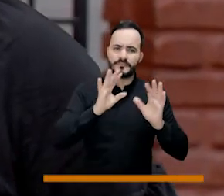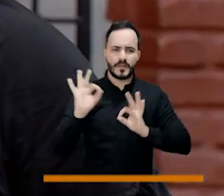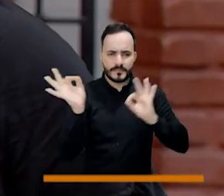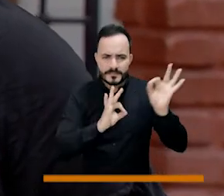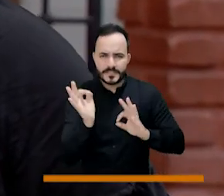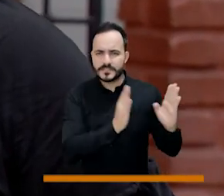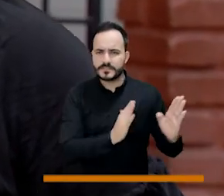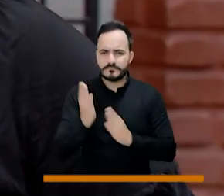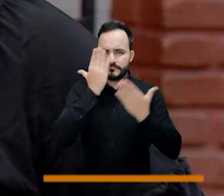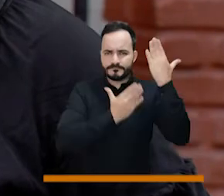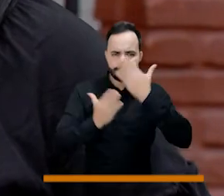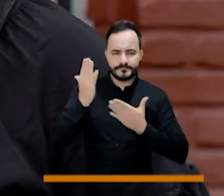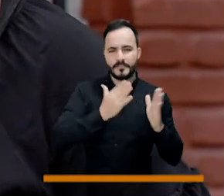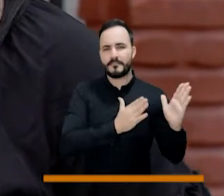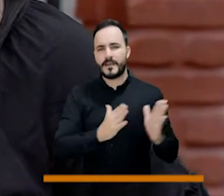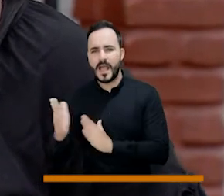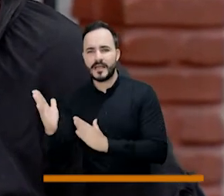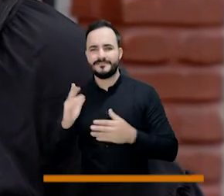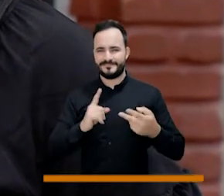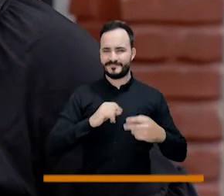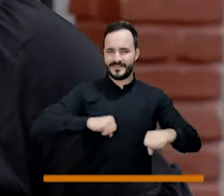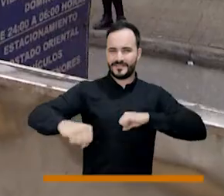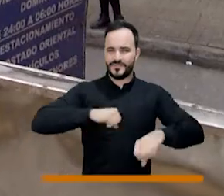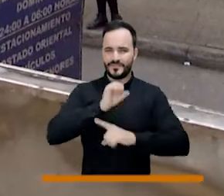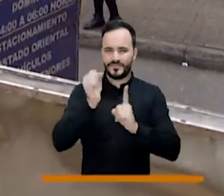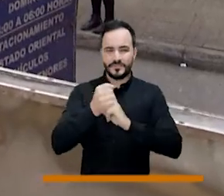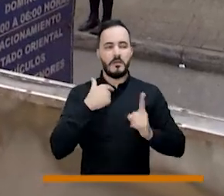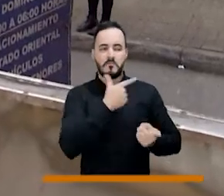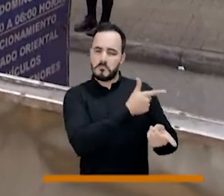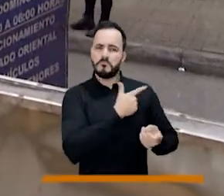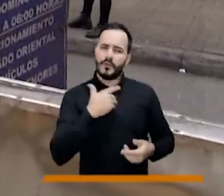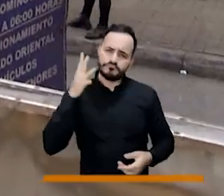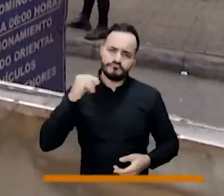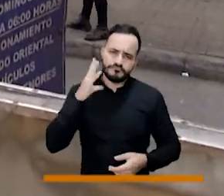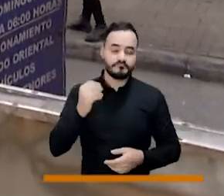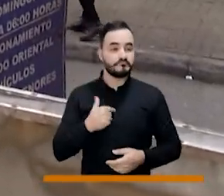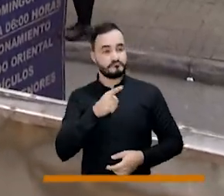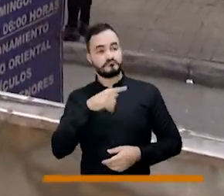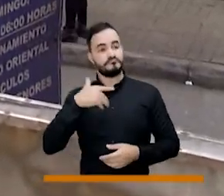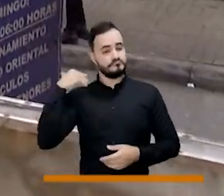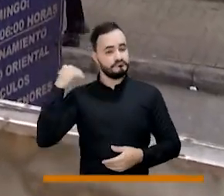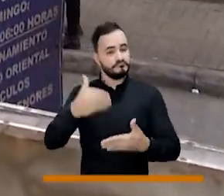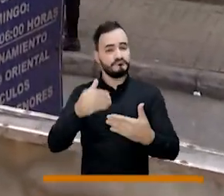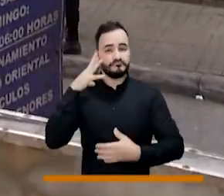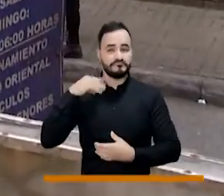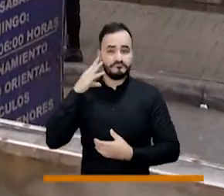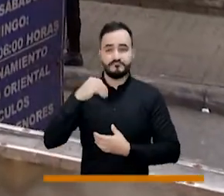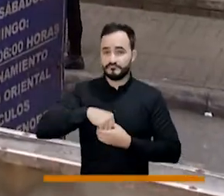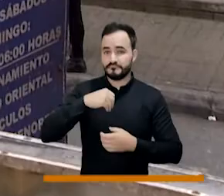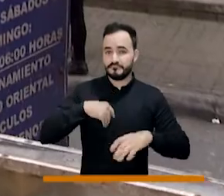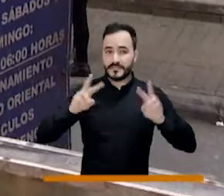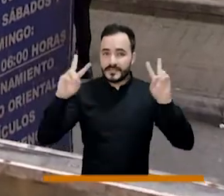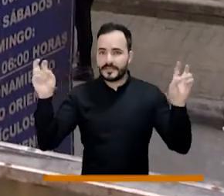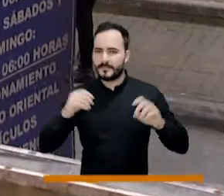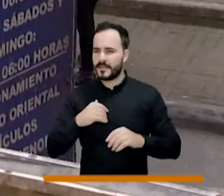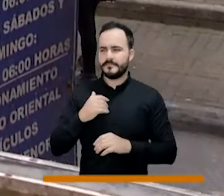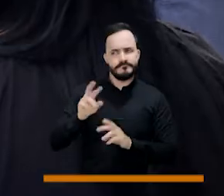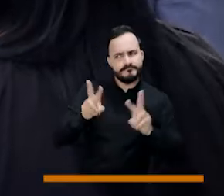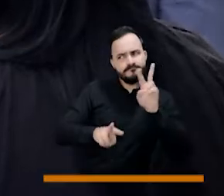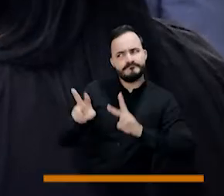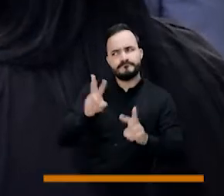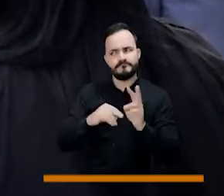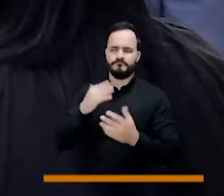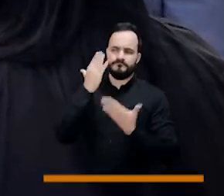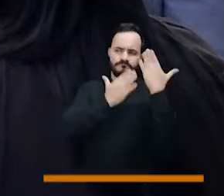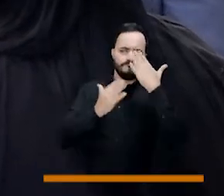en planeación y desarrollo social. Jimena, pues usted tiene una larga tradición en este territorio, una mujer además autocrítica frente a los procesos